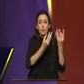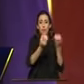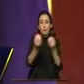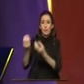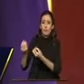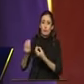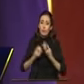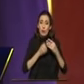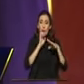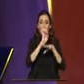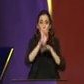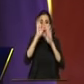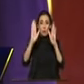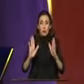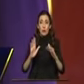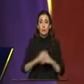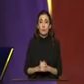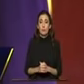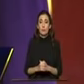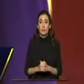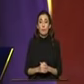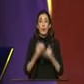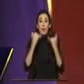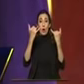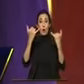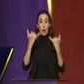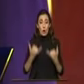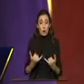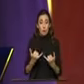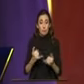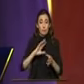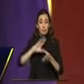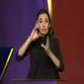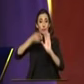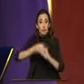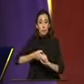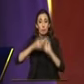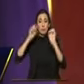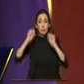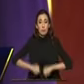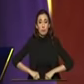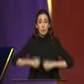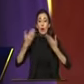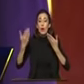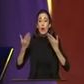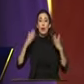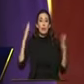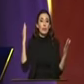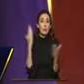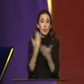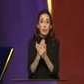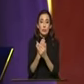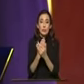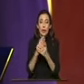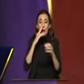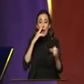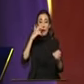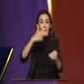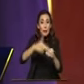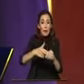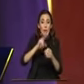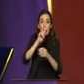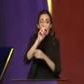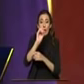de miles de ecuatorianos. Hoy formamos parte de la iniciativa Cero Quema Regular de Gas para el